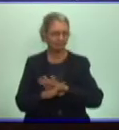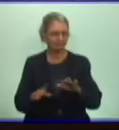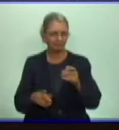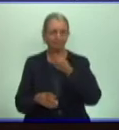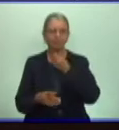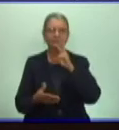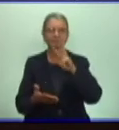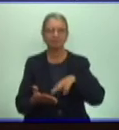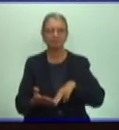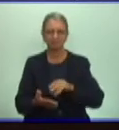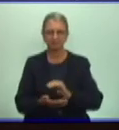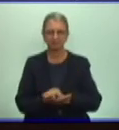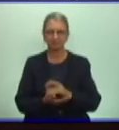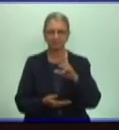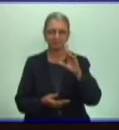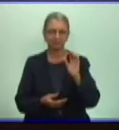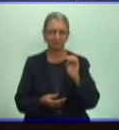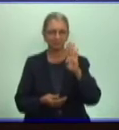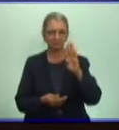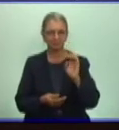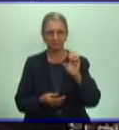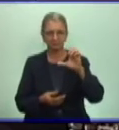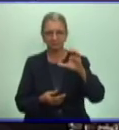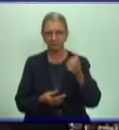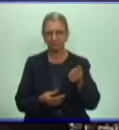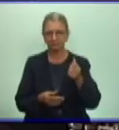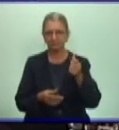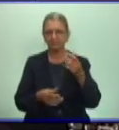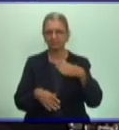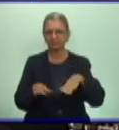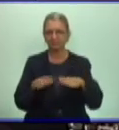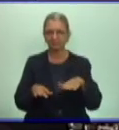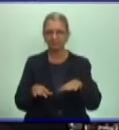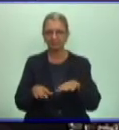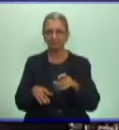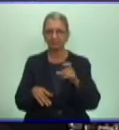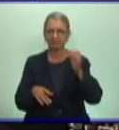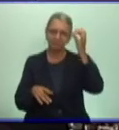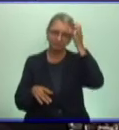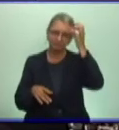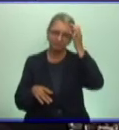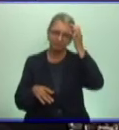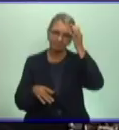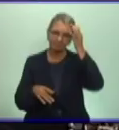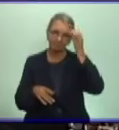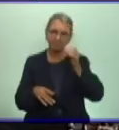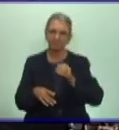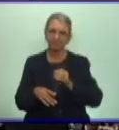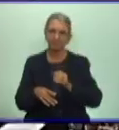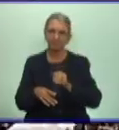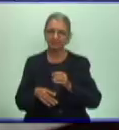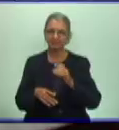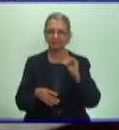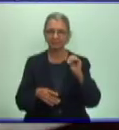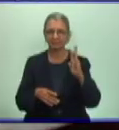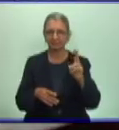Fueron evaluadas. Rebeca Nieves de Playa, en lengua española y matemática cuarto grado, ¿cómo cierran esas